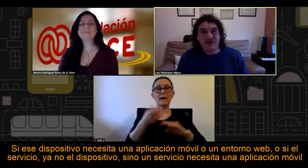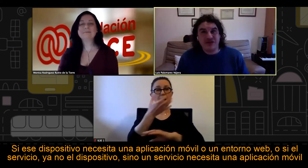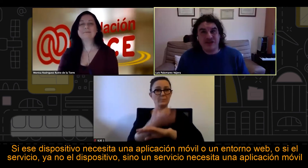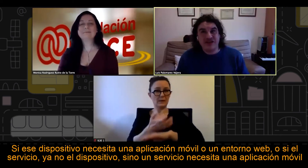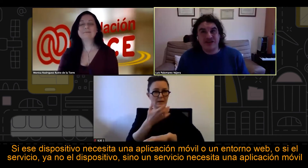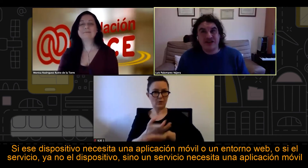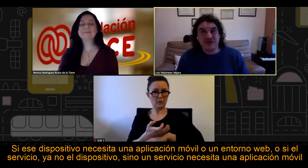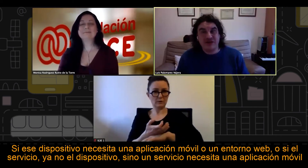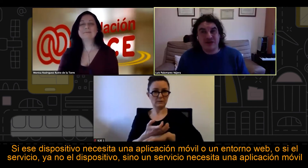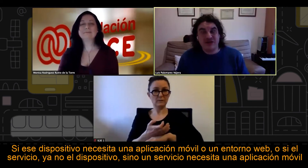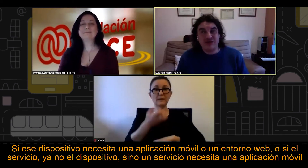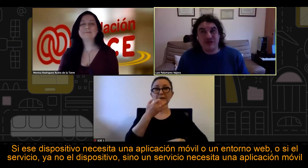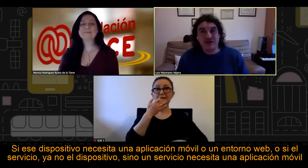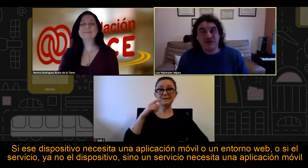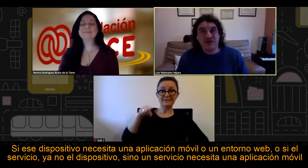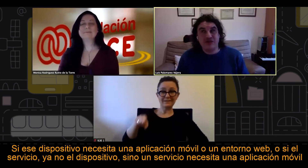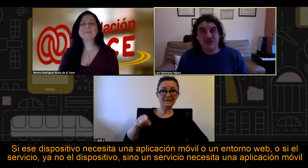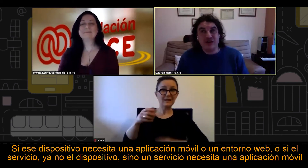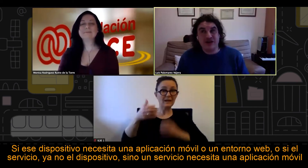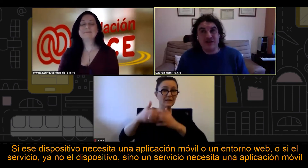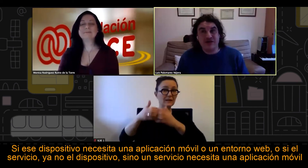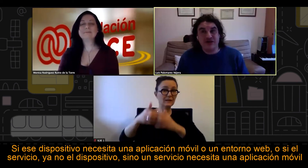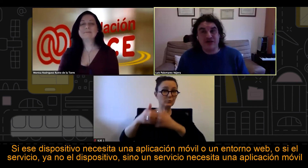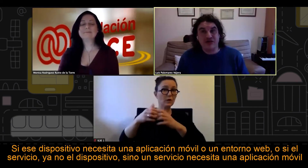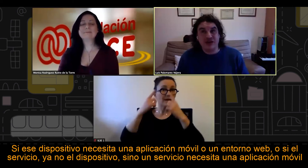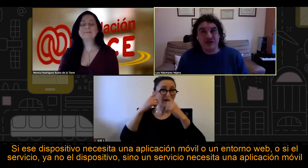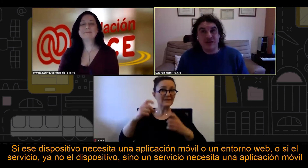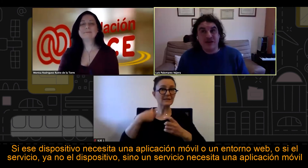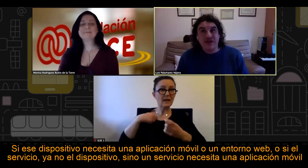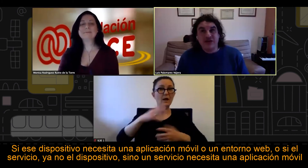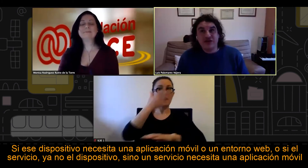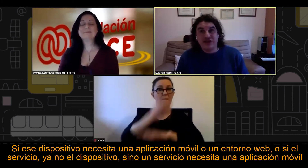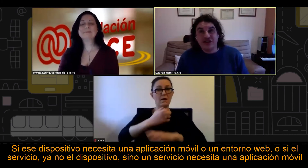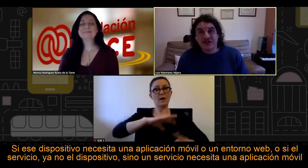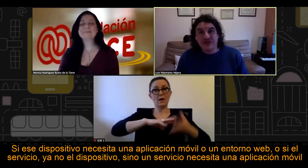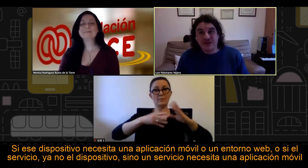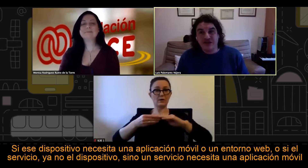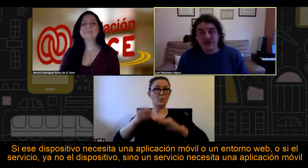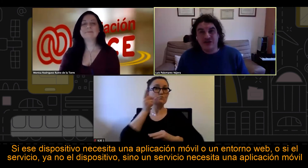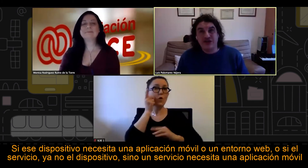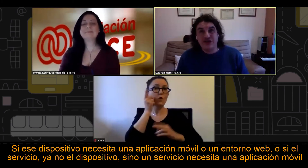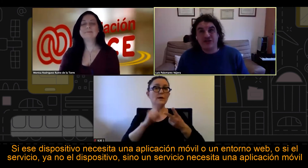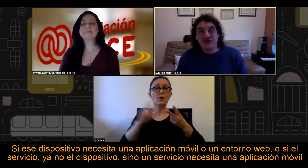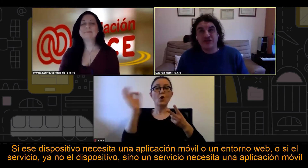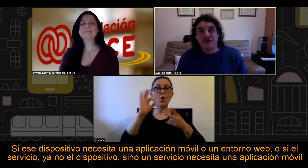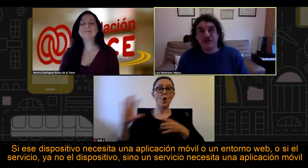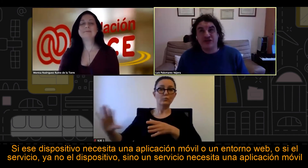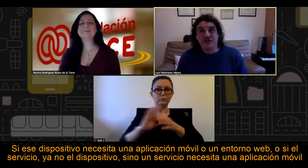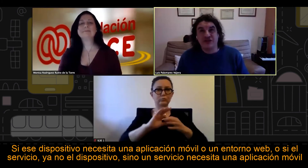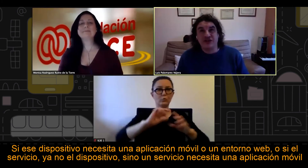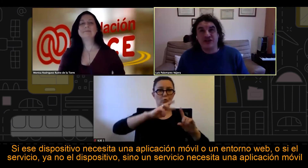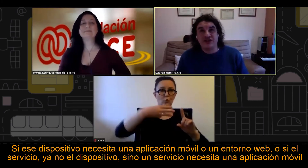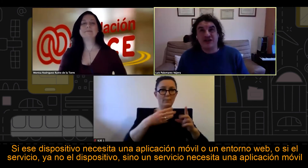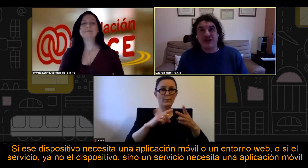dispositivo necesita una aplicación móvil o un entorno web, o si el servicio, ya no el dispositivo, sino un